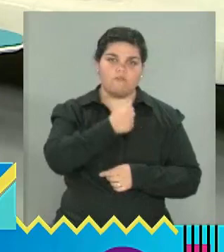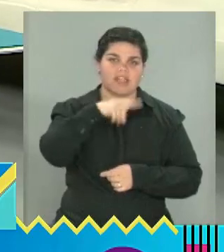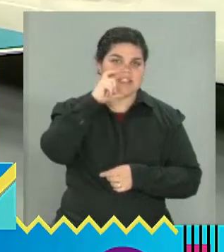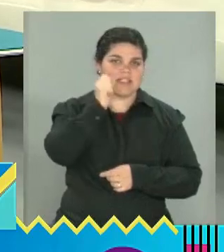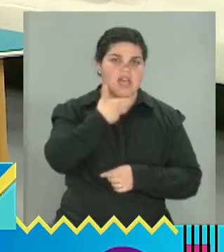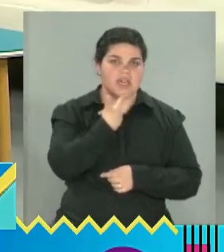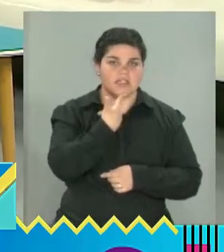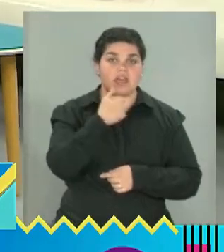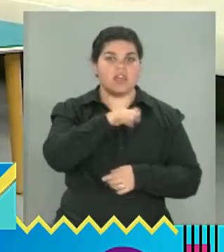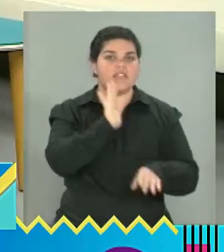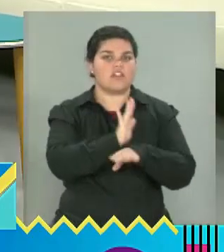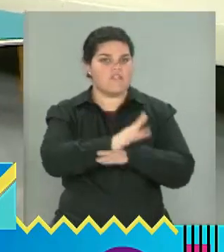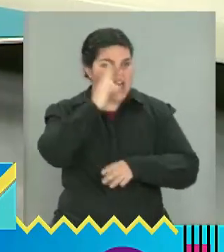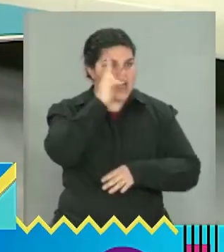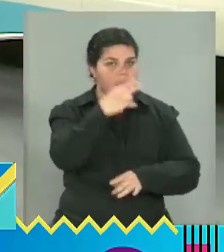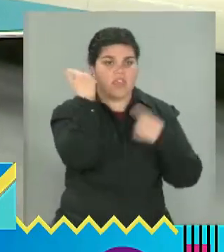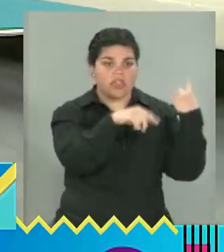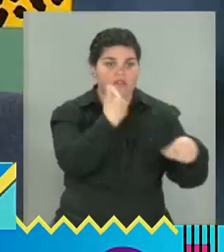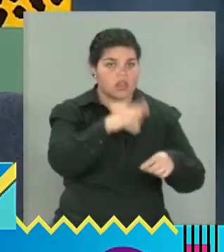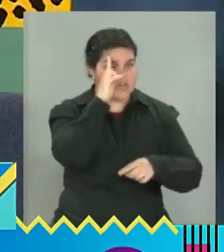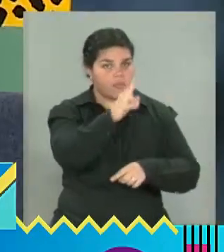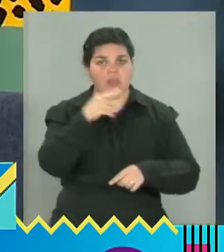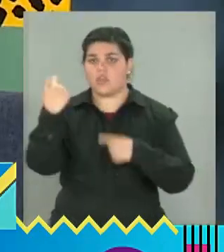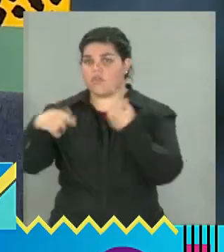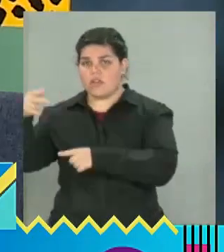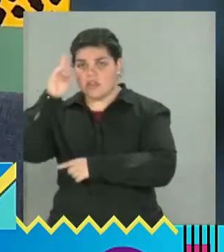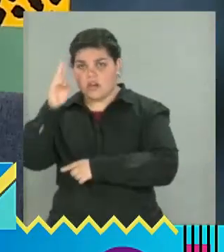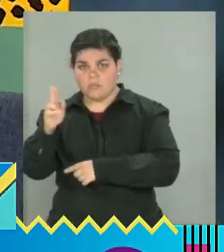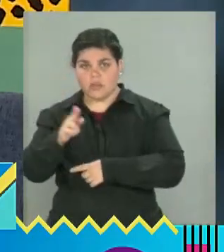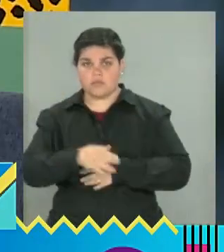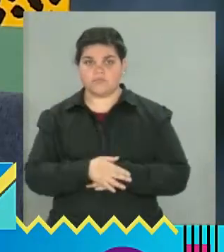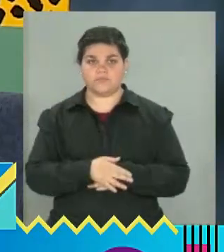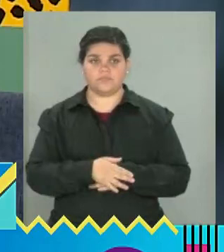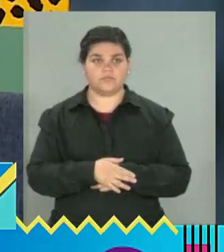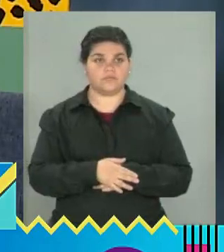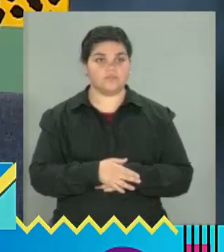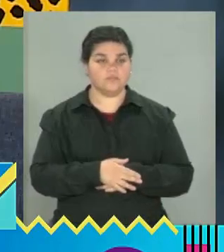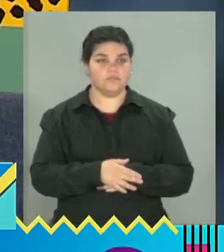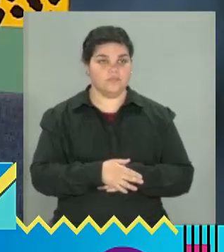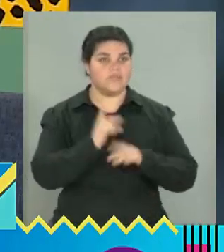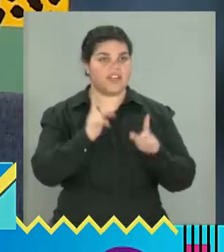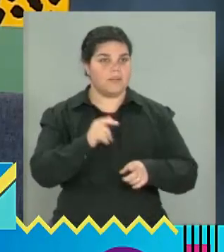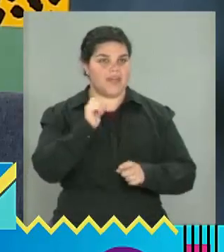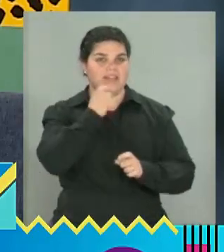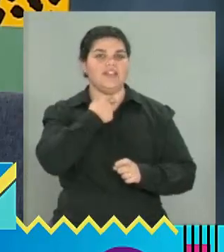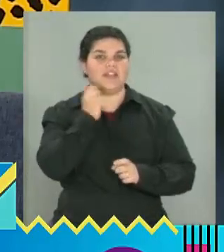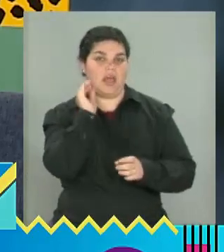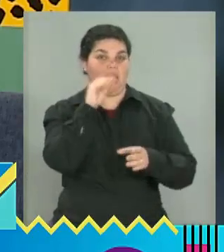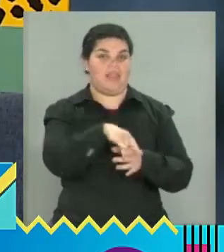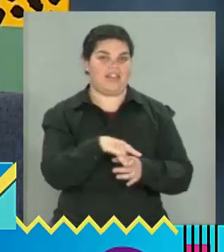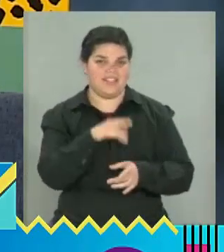tipos que hoy se están visualizando. Vos sabés que quiero ahí meter la cuchara en lo que dijiste. Vos sabés que hay mucha gente